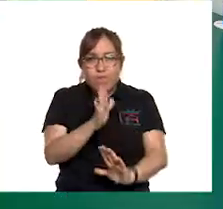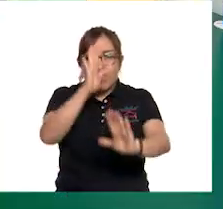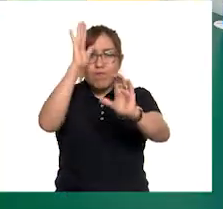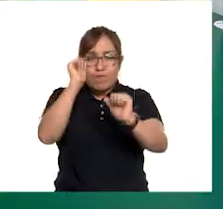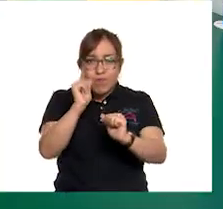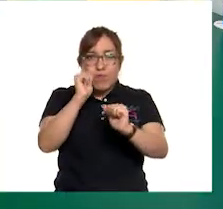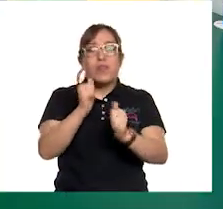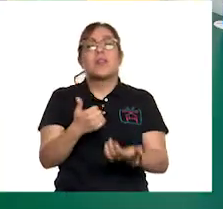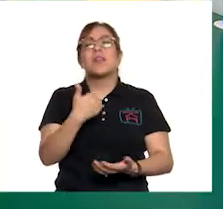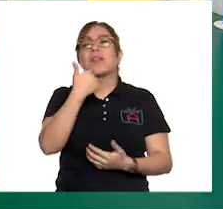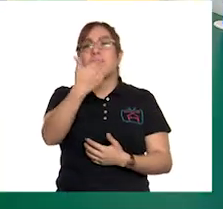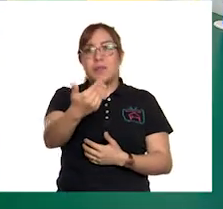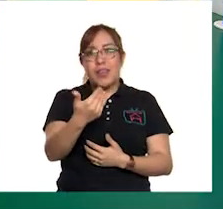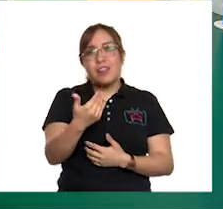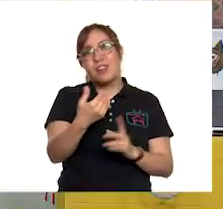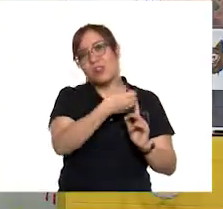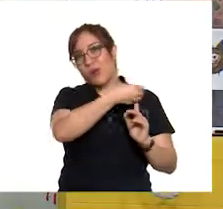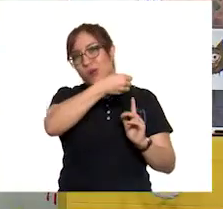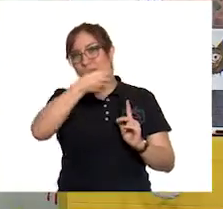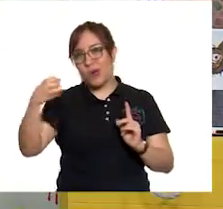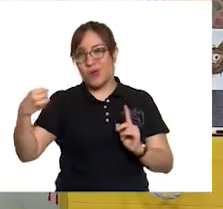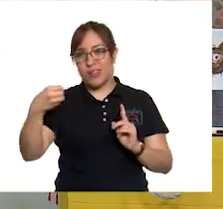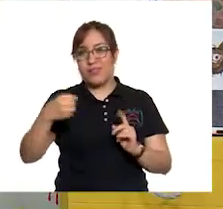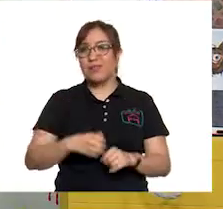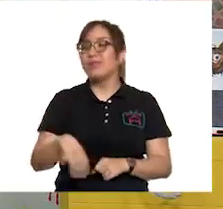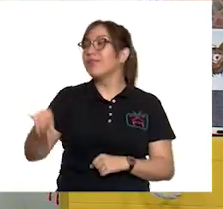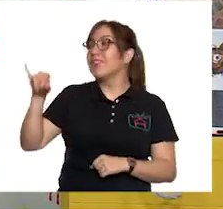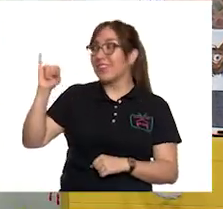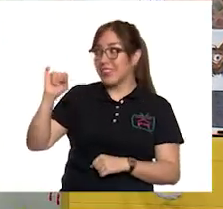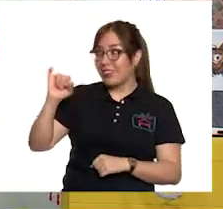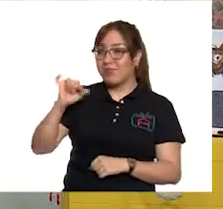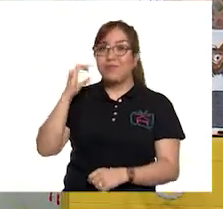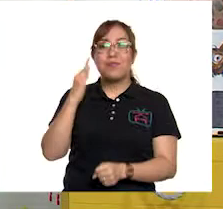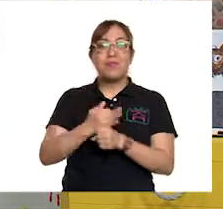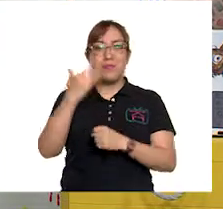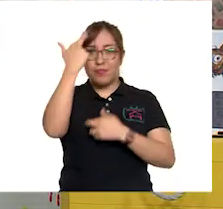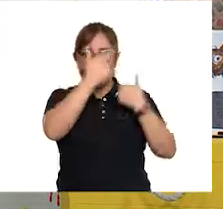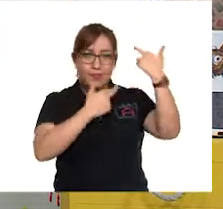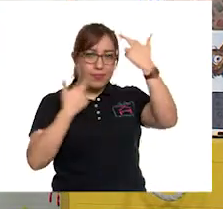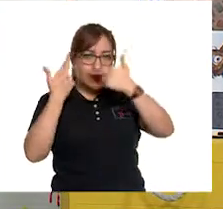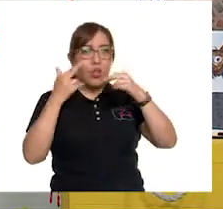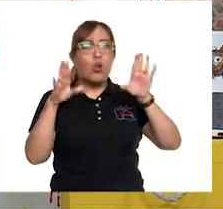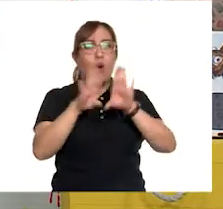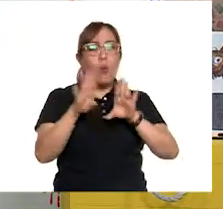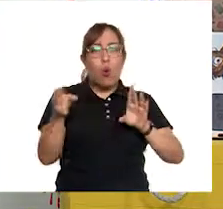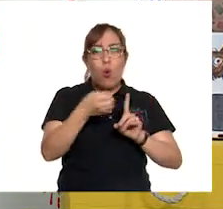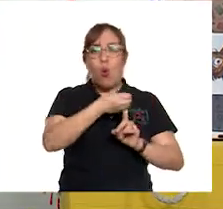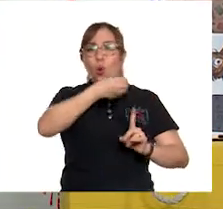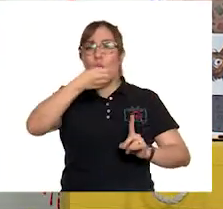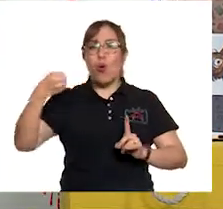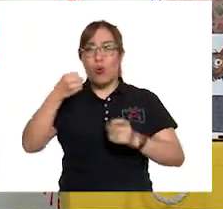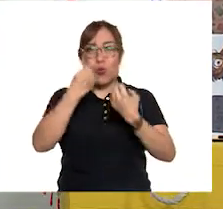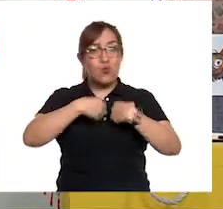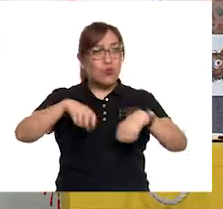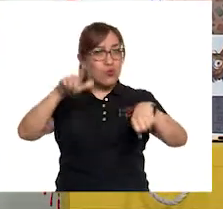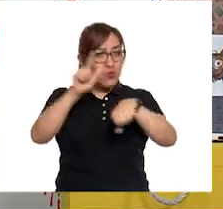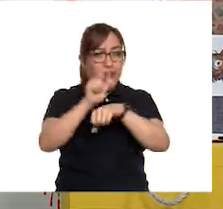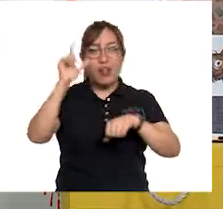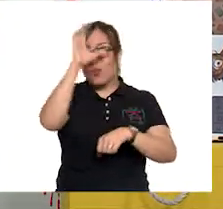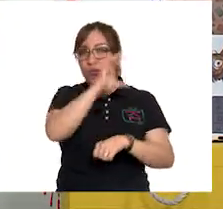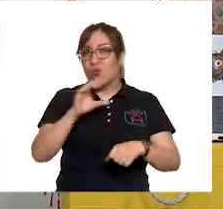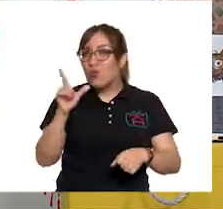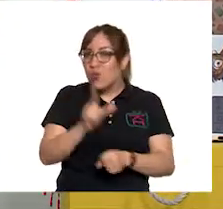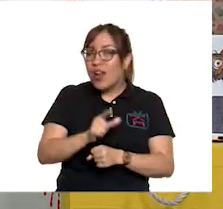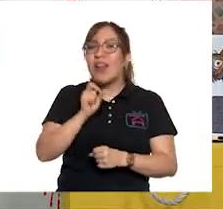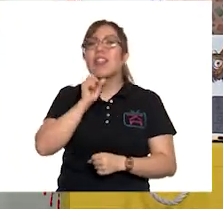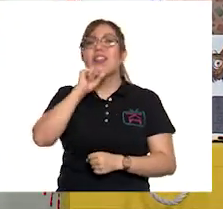Exacto, Mariana. Vamos a analizar cuáles son las formas de organización social, cultural y política de las personas del lugar en